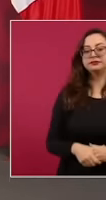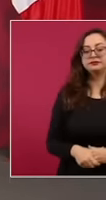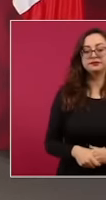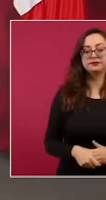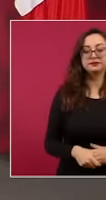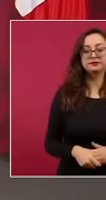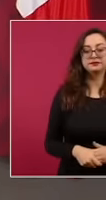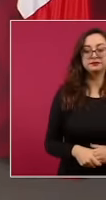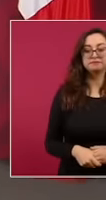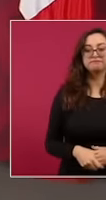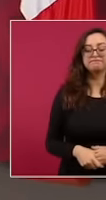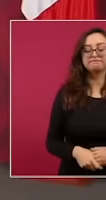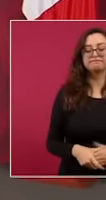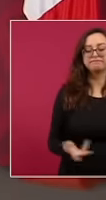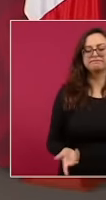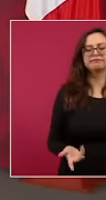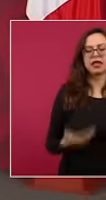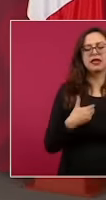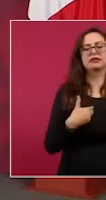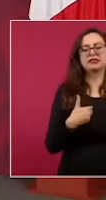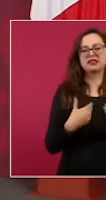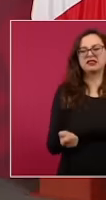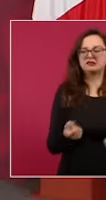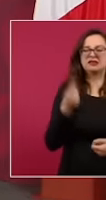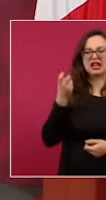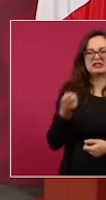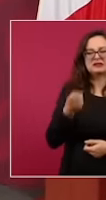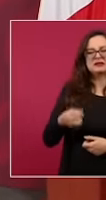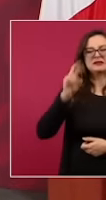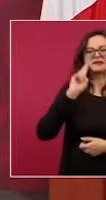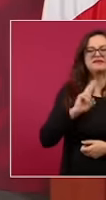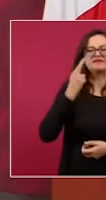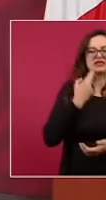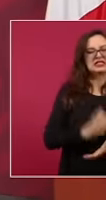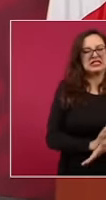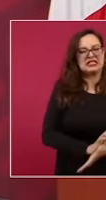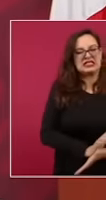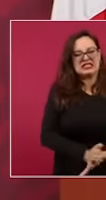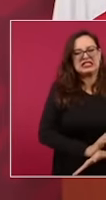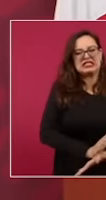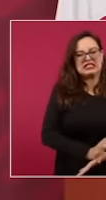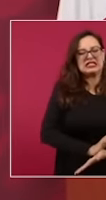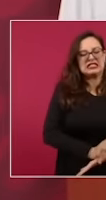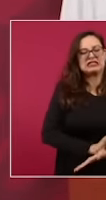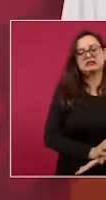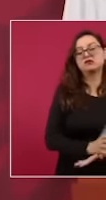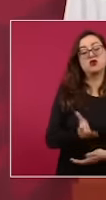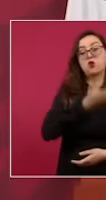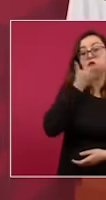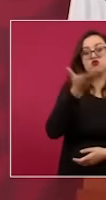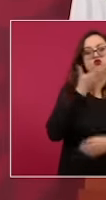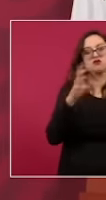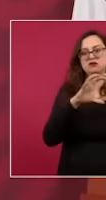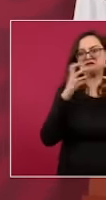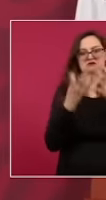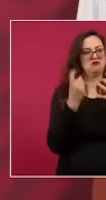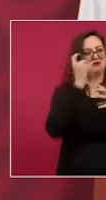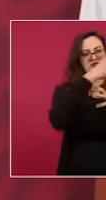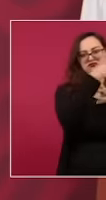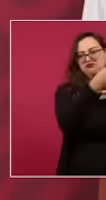Nosotros hemos padecido de ese racismo que no se debe de permitir en ningún lugar del